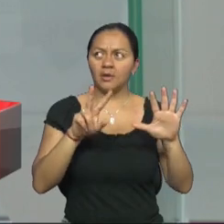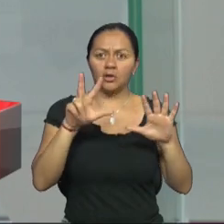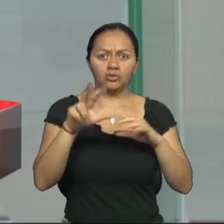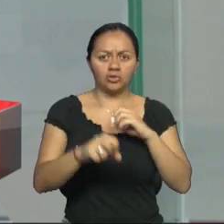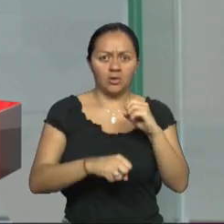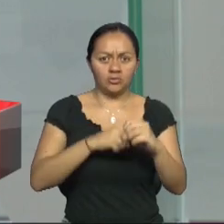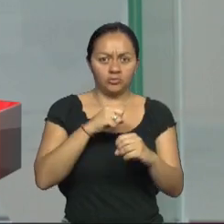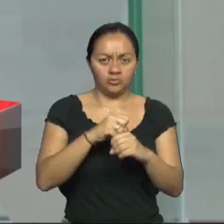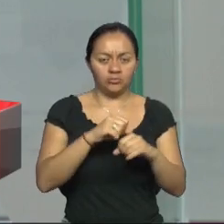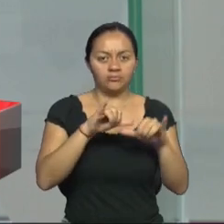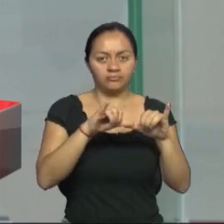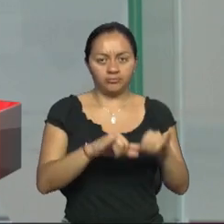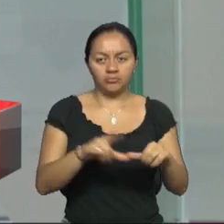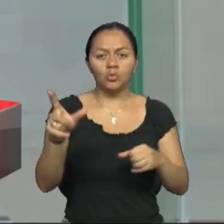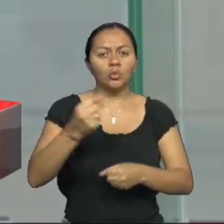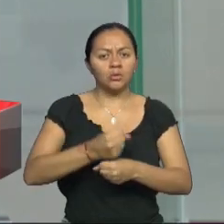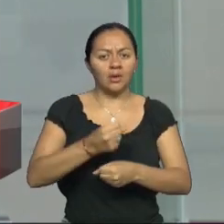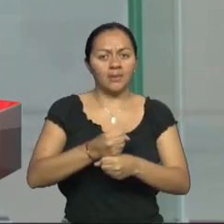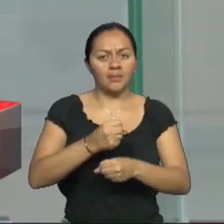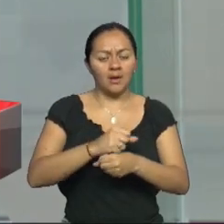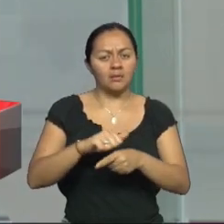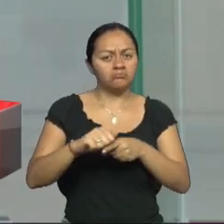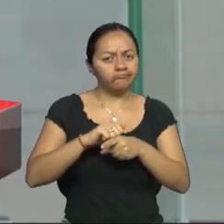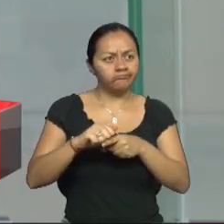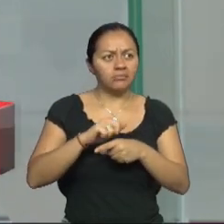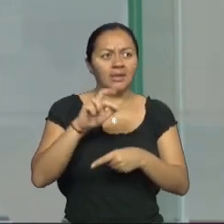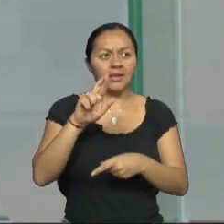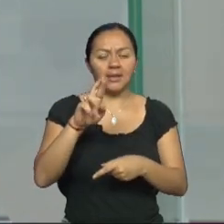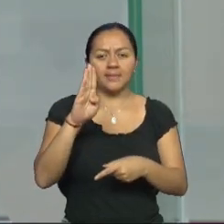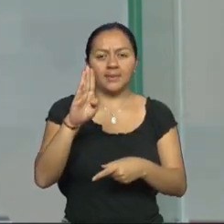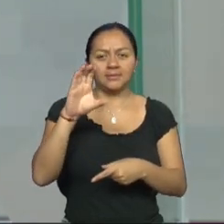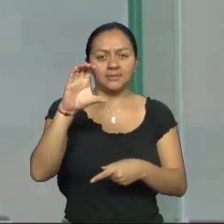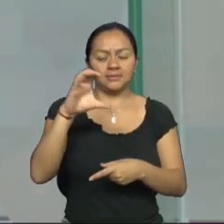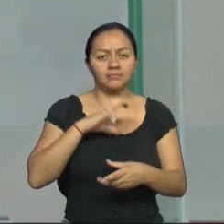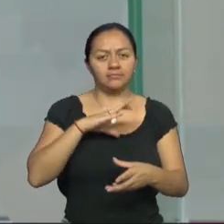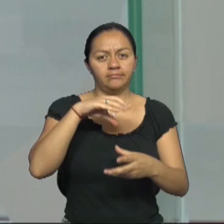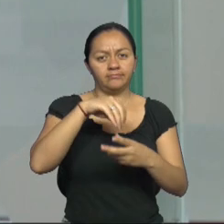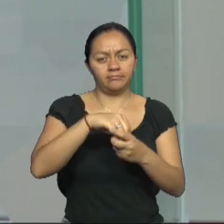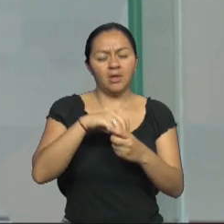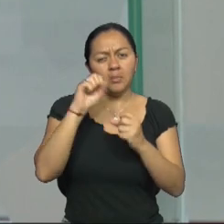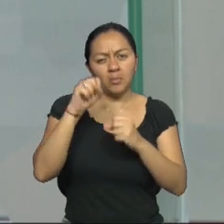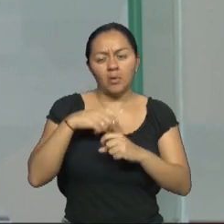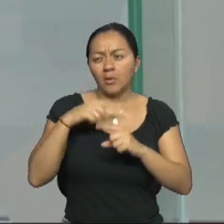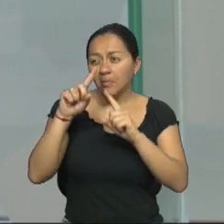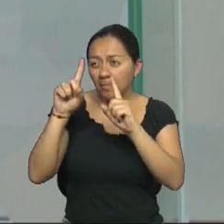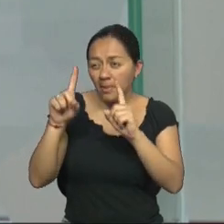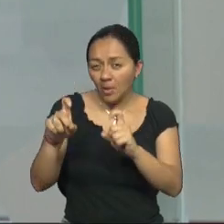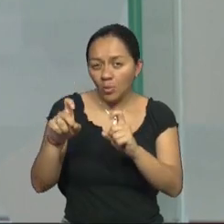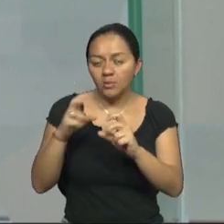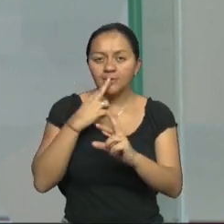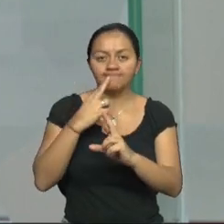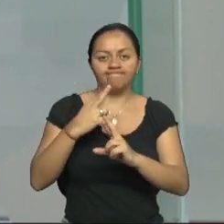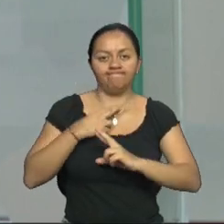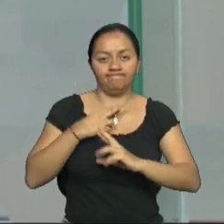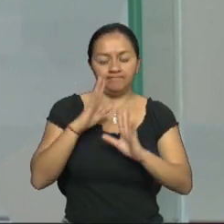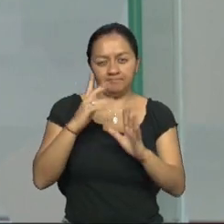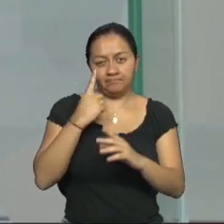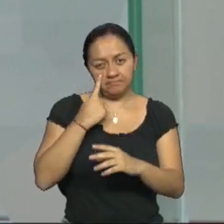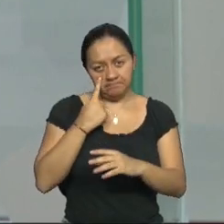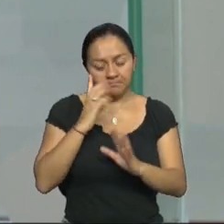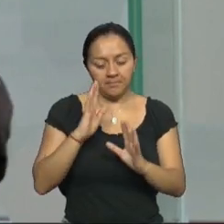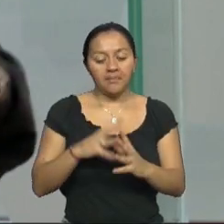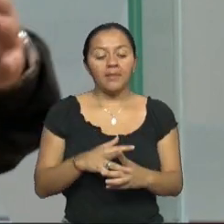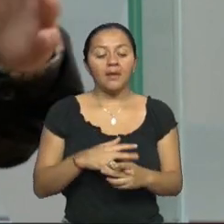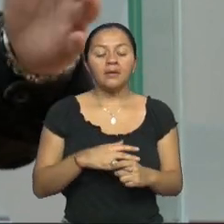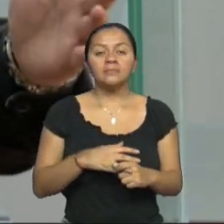has aplicado el EDBC ahí. Mi pregunta clave va a ser una, que espero me la puedas ayudar, la inquietud que tengo.